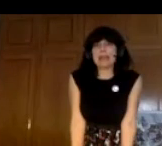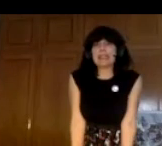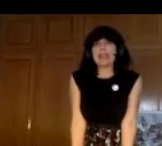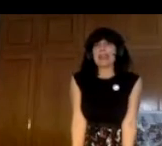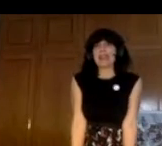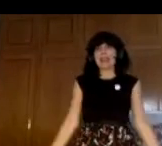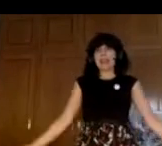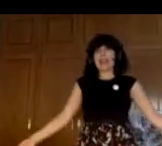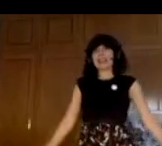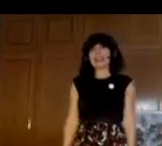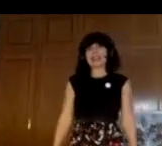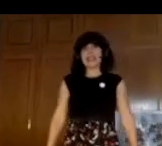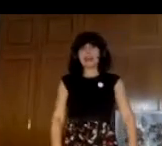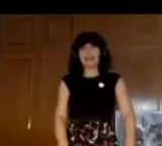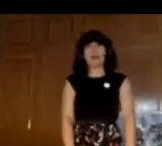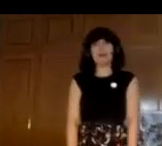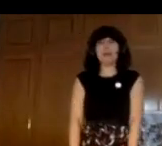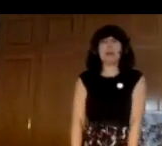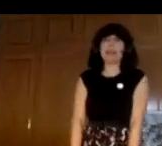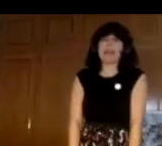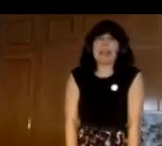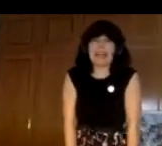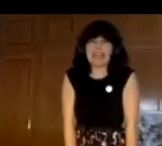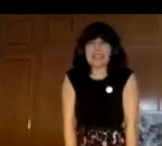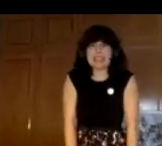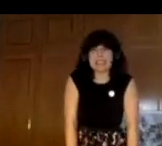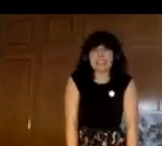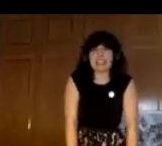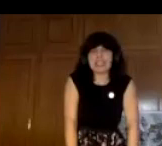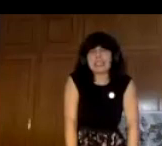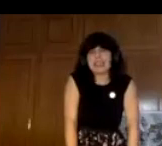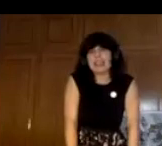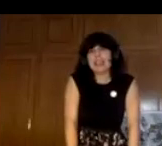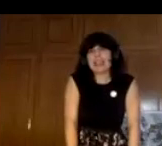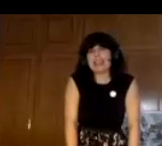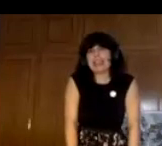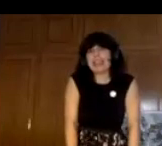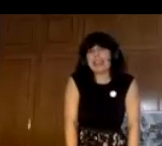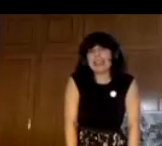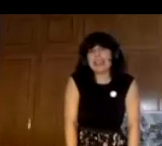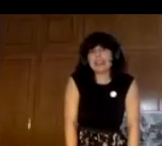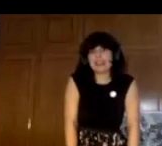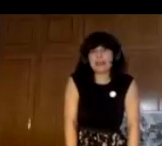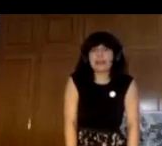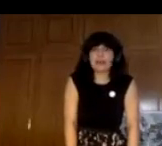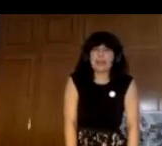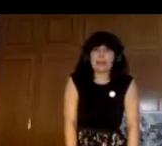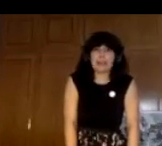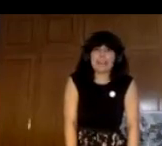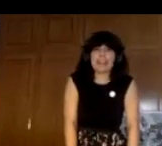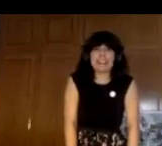nada más, este es el único bloque que voy a dar en estas sesiones. Quería agradeceros de nuevo, como